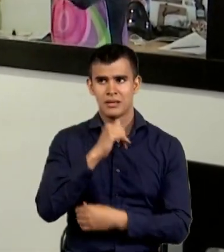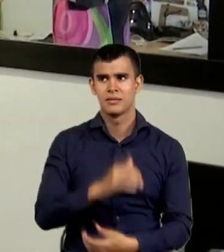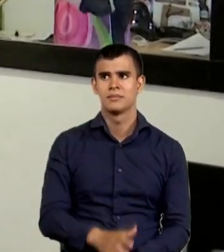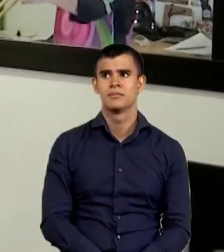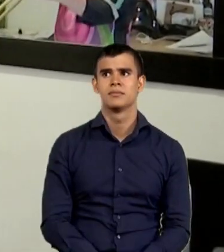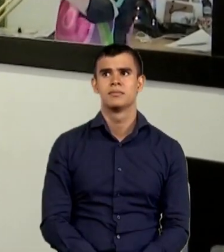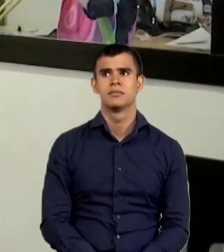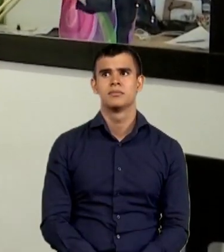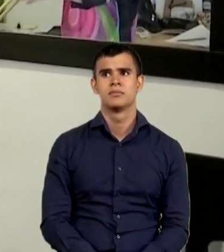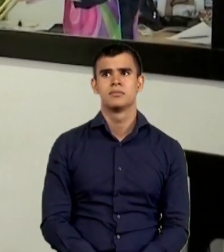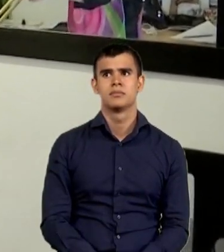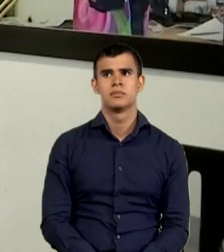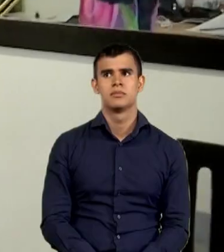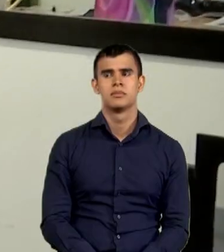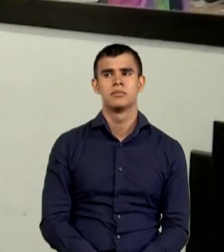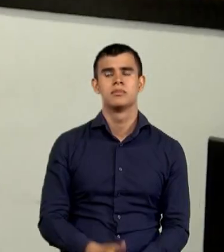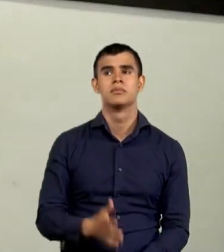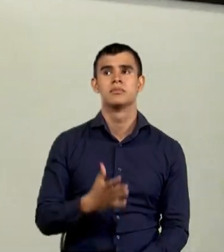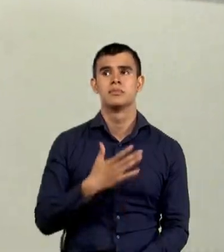yo no tengo formación académica.